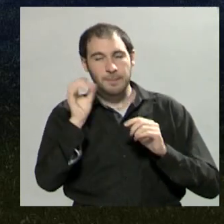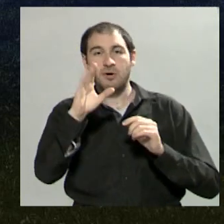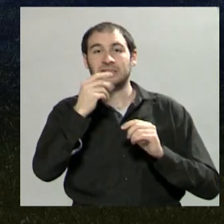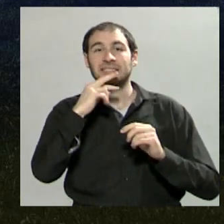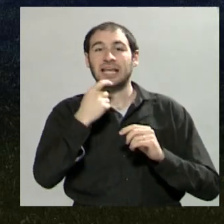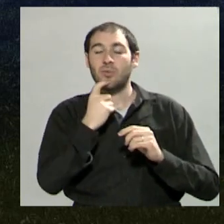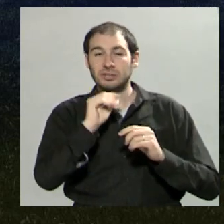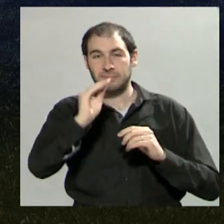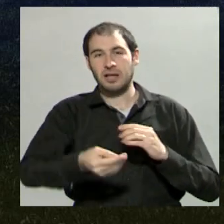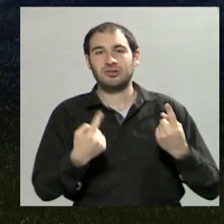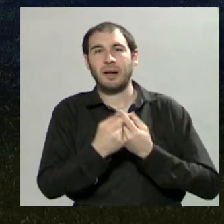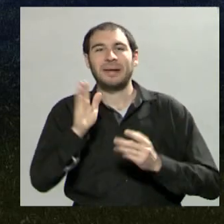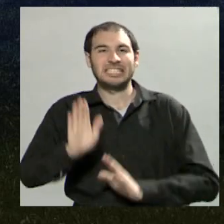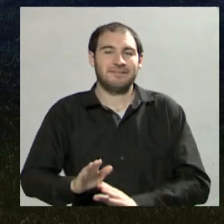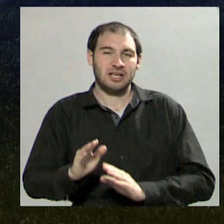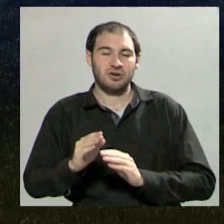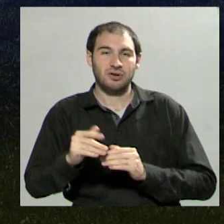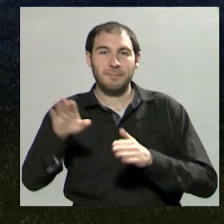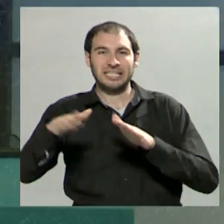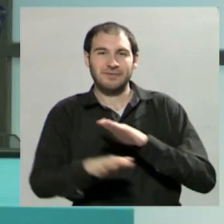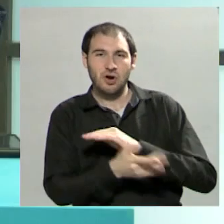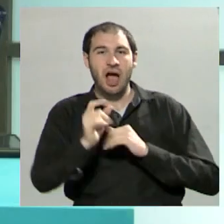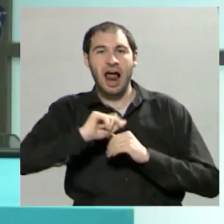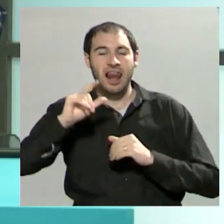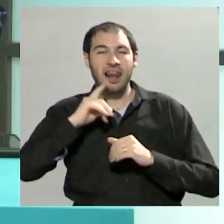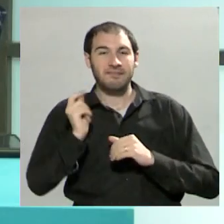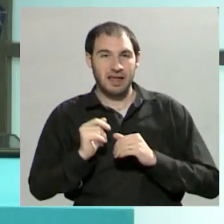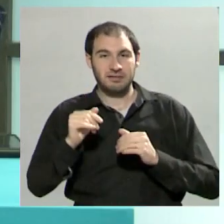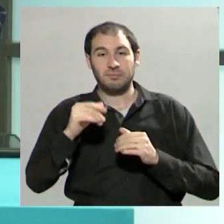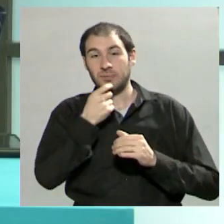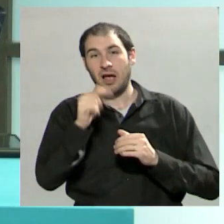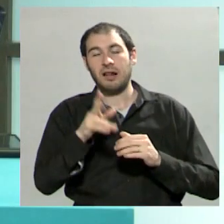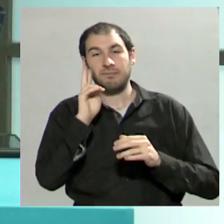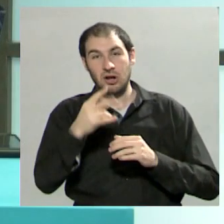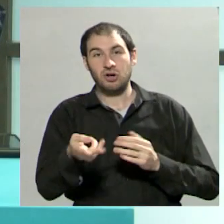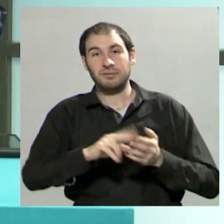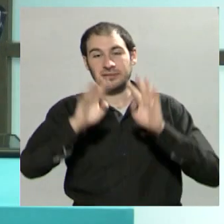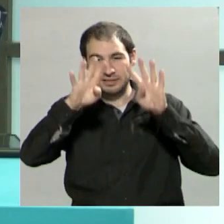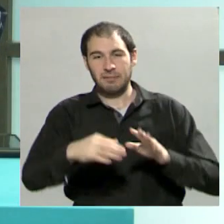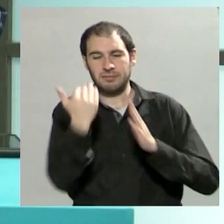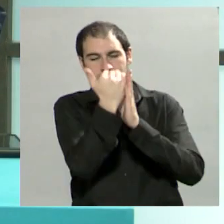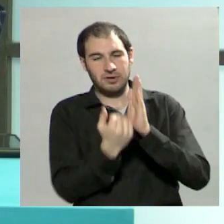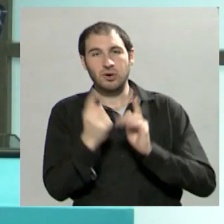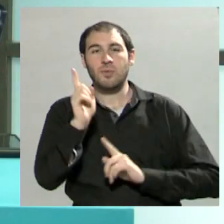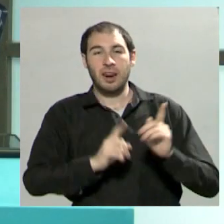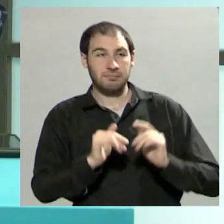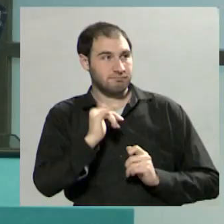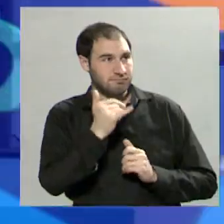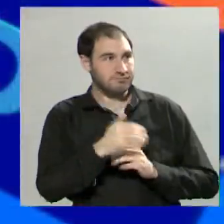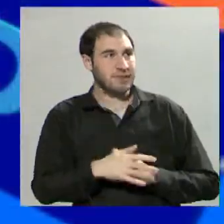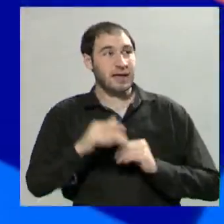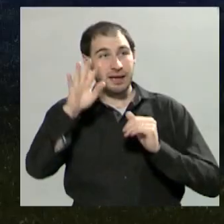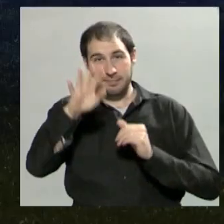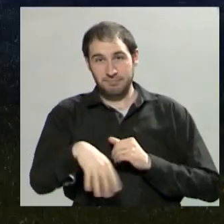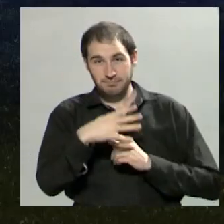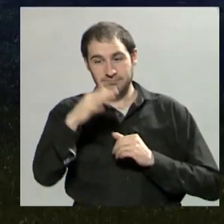de San Luis perdió con Pacífico de Alvear. Los resultados de la Primera B Nacional, que si quieren podemos acompañarlo con la tabla de posiciones. Por supuesto. Tenemos la